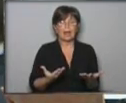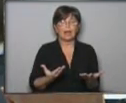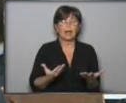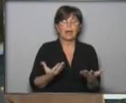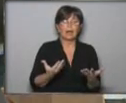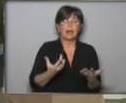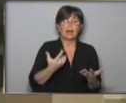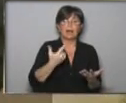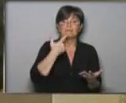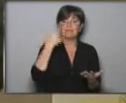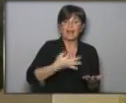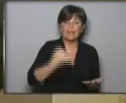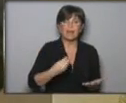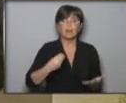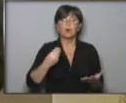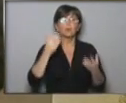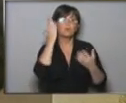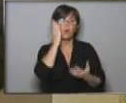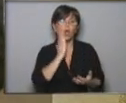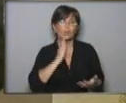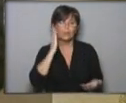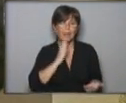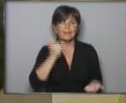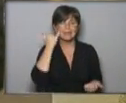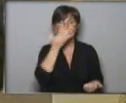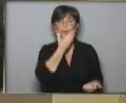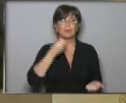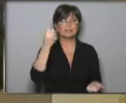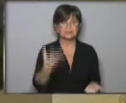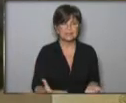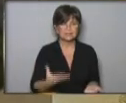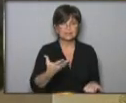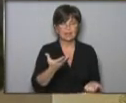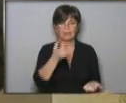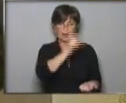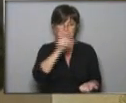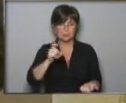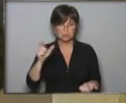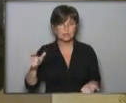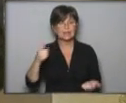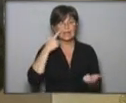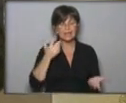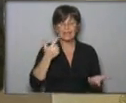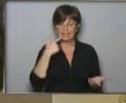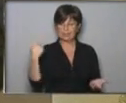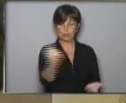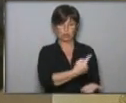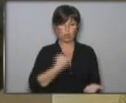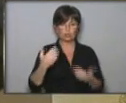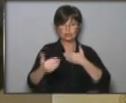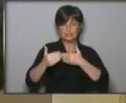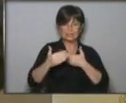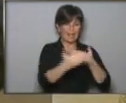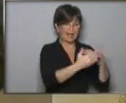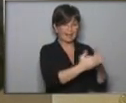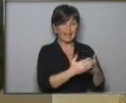al confrontarse con la verdad, con la bondad y con la belleza. Y esto nos hace particularmente cercanos, porque